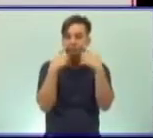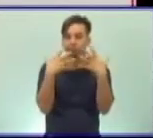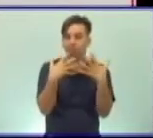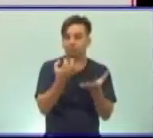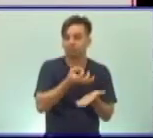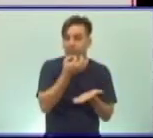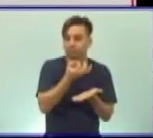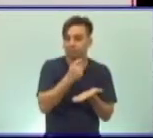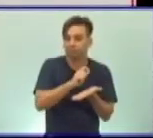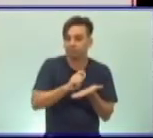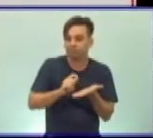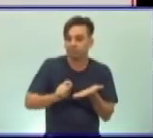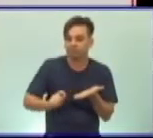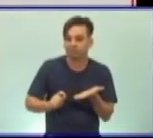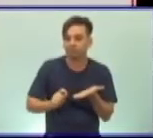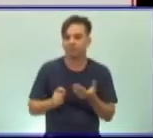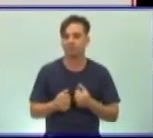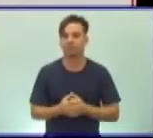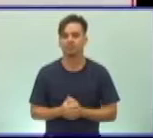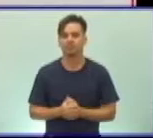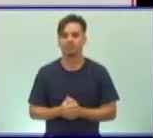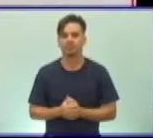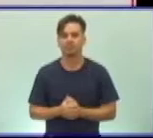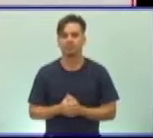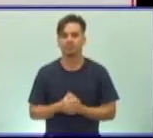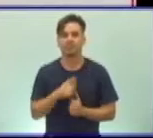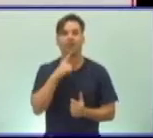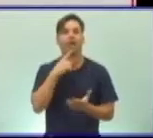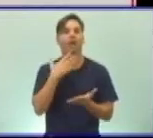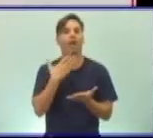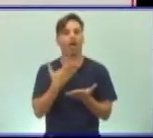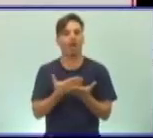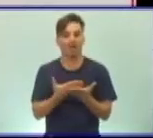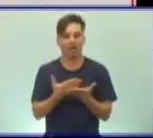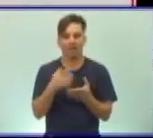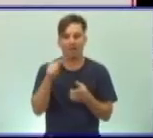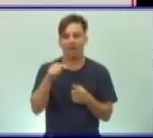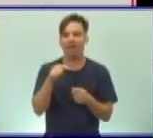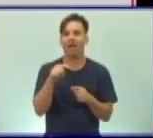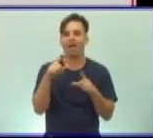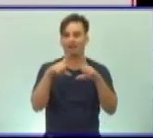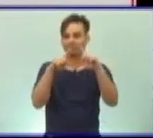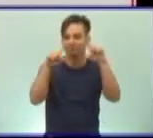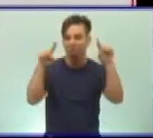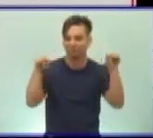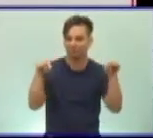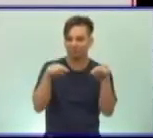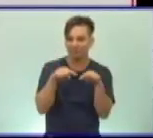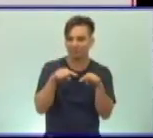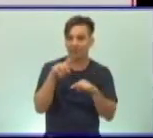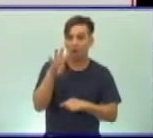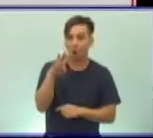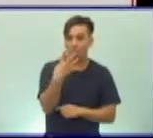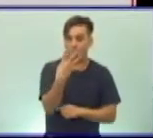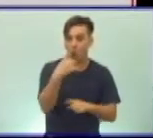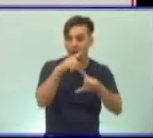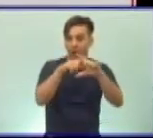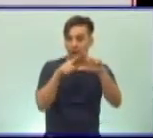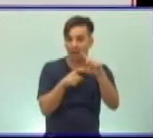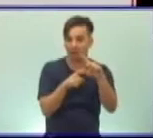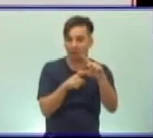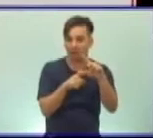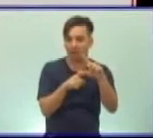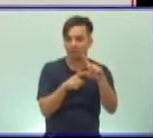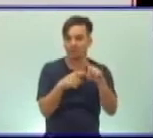fundamentación, y entonces te has percatado. Dentro de nuestra figura ya tenemos 4 ángulos